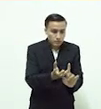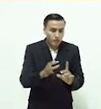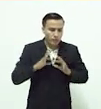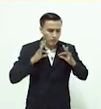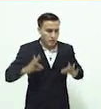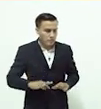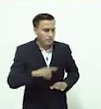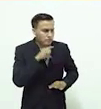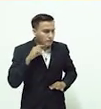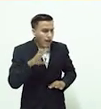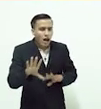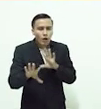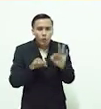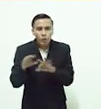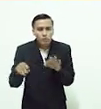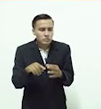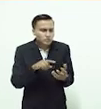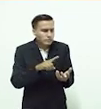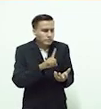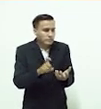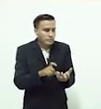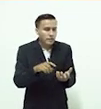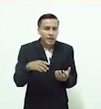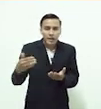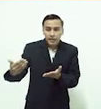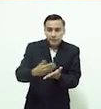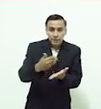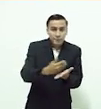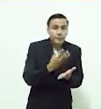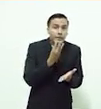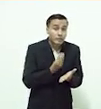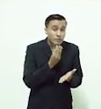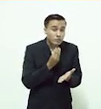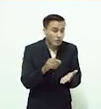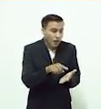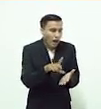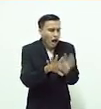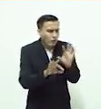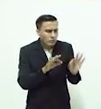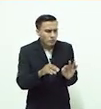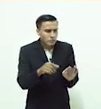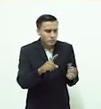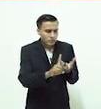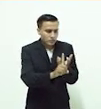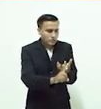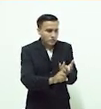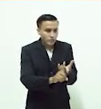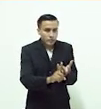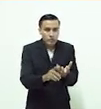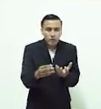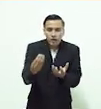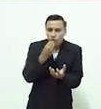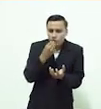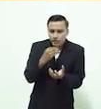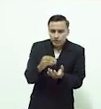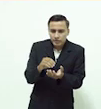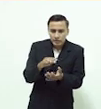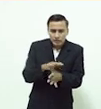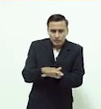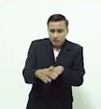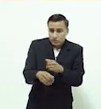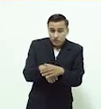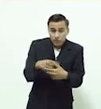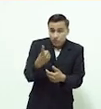escribas venidos de Jerusalén. Viendo que algunos de los discípulos de Jesús comían con las manos impuras, es decir,